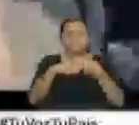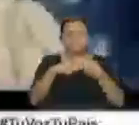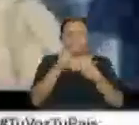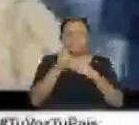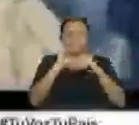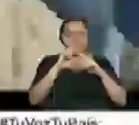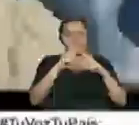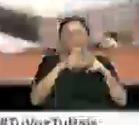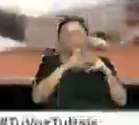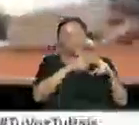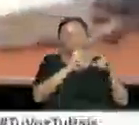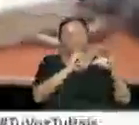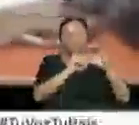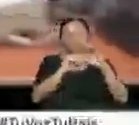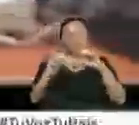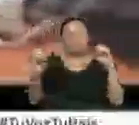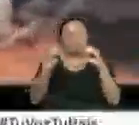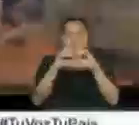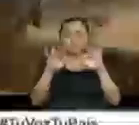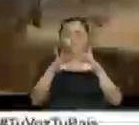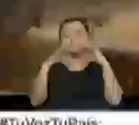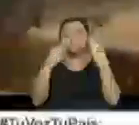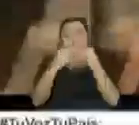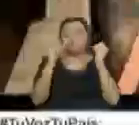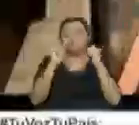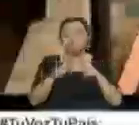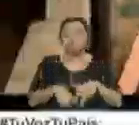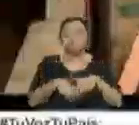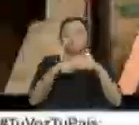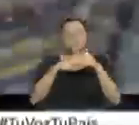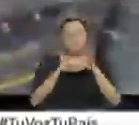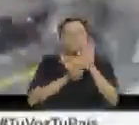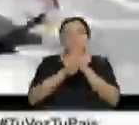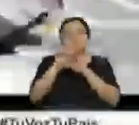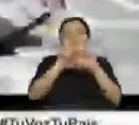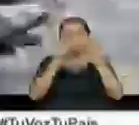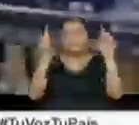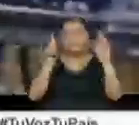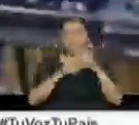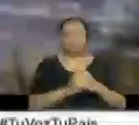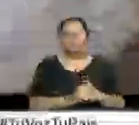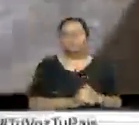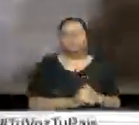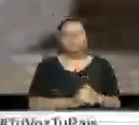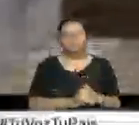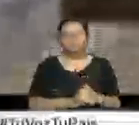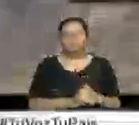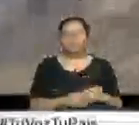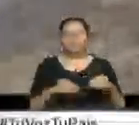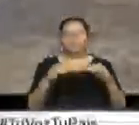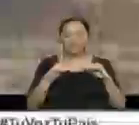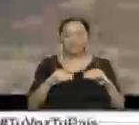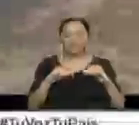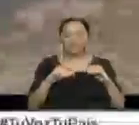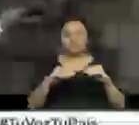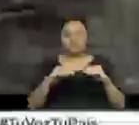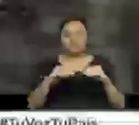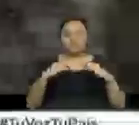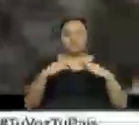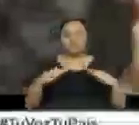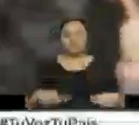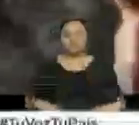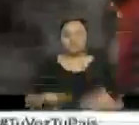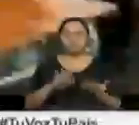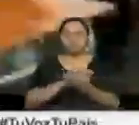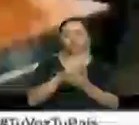créditos que permitieron que sus familias inicien emprendimientos. En educación, los uniformes escolares,